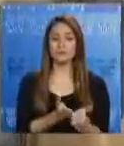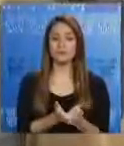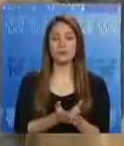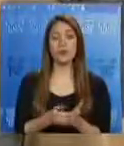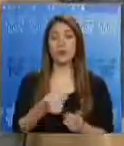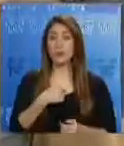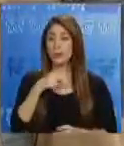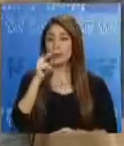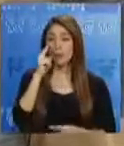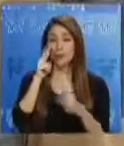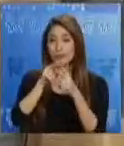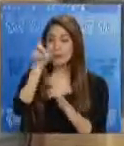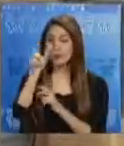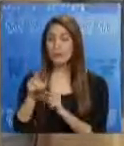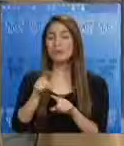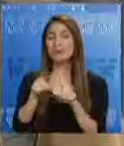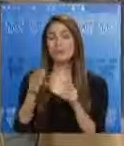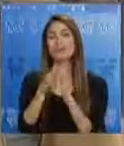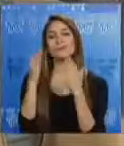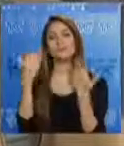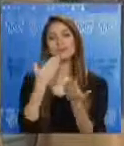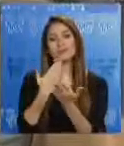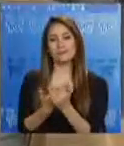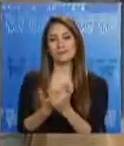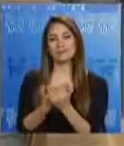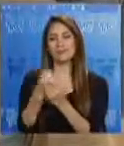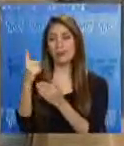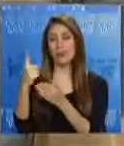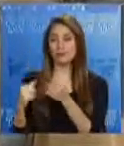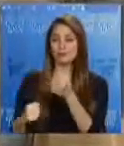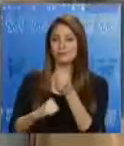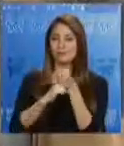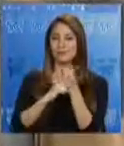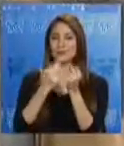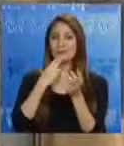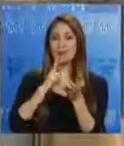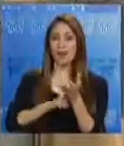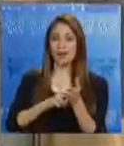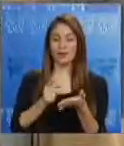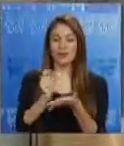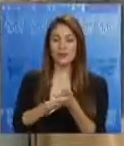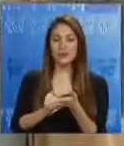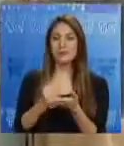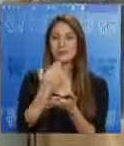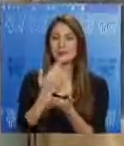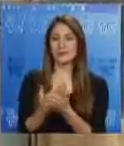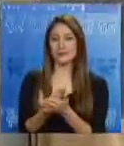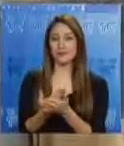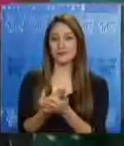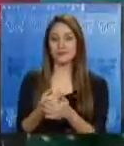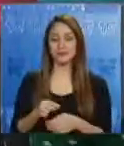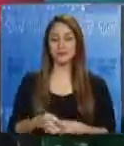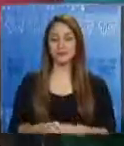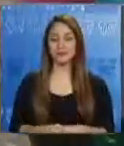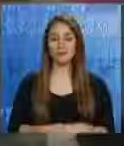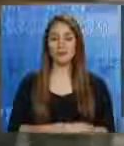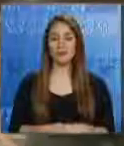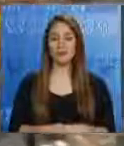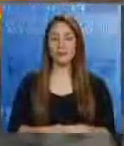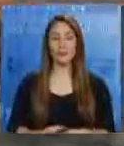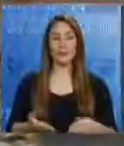conozco, pero quisiera decirle que muchas gracias por darnos ese apoyo y ese aliento que es muy necesario para nosotros. Al